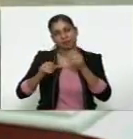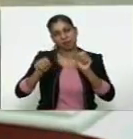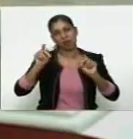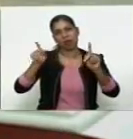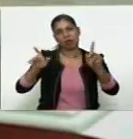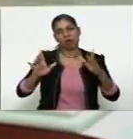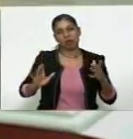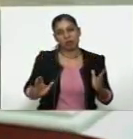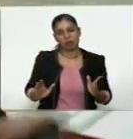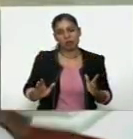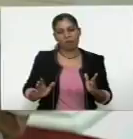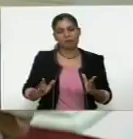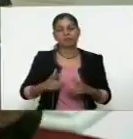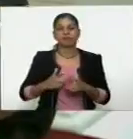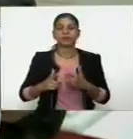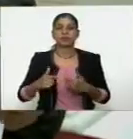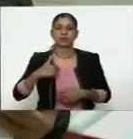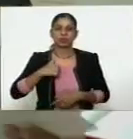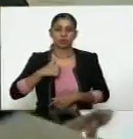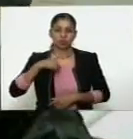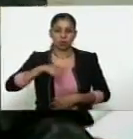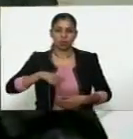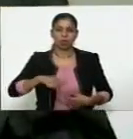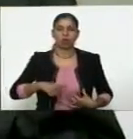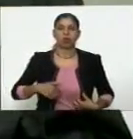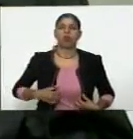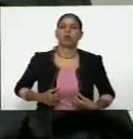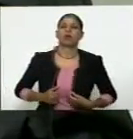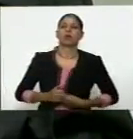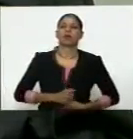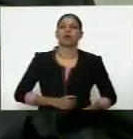tengamos. Por eso yo hoy no solamente hago